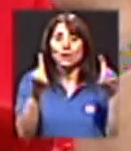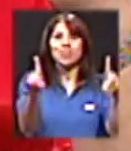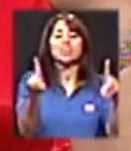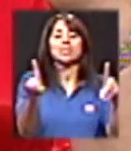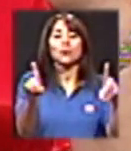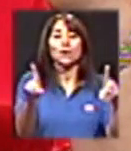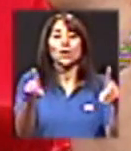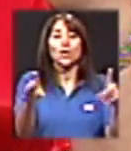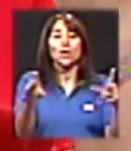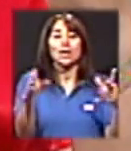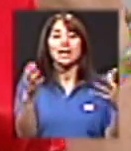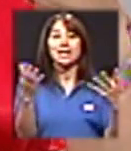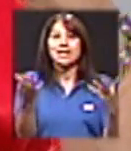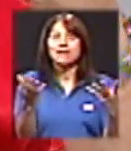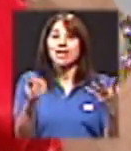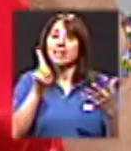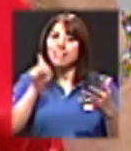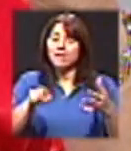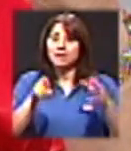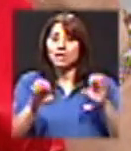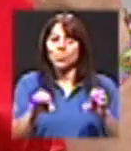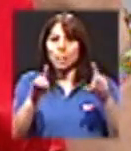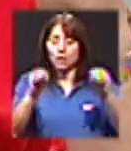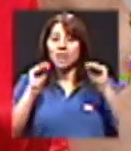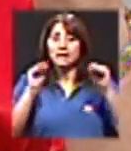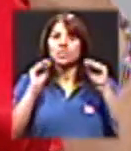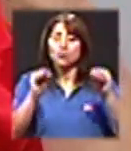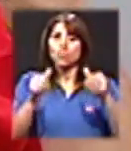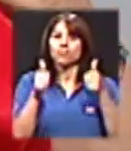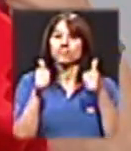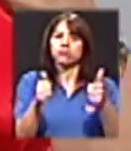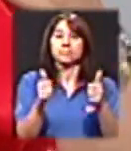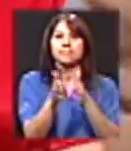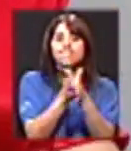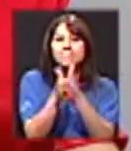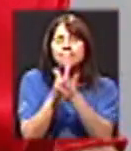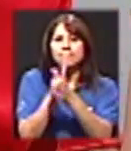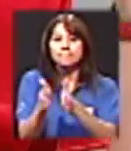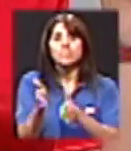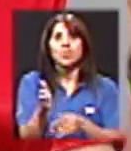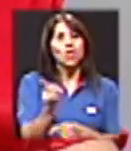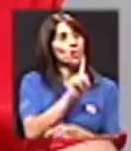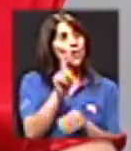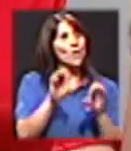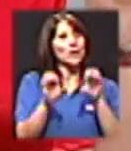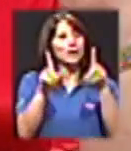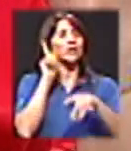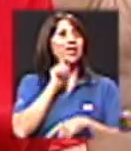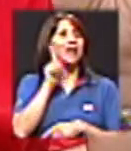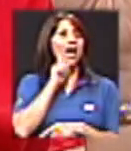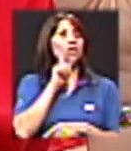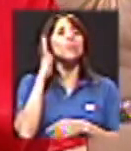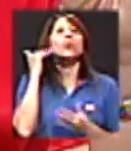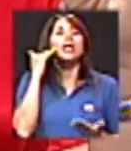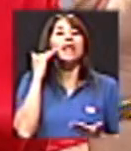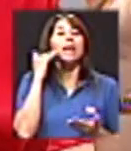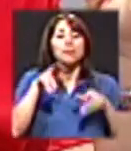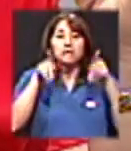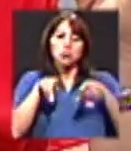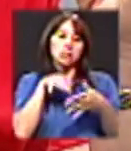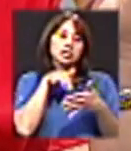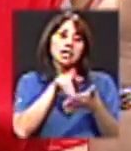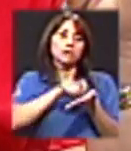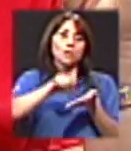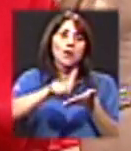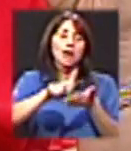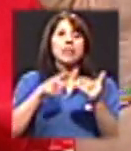demos sea una educación que sirva? Una educación que no sea un engaño, porque pasan por la escuela, pasan por el colegio, a veces llegan sin saber